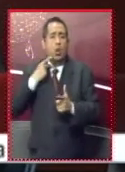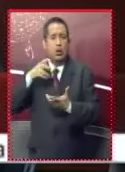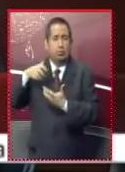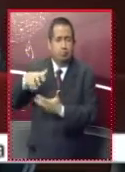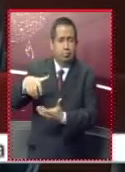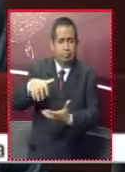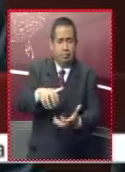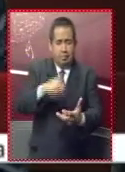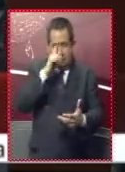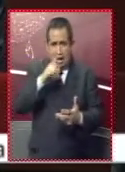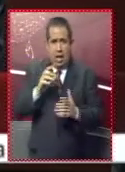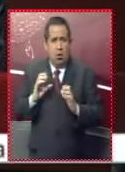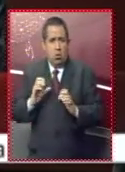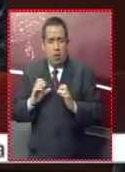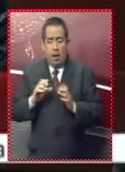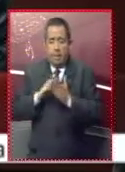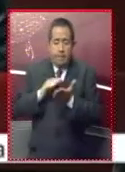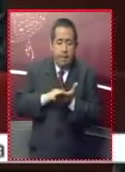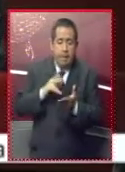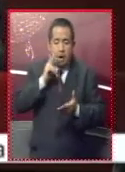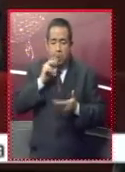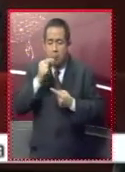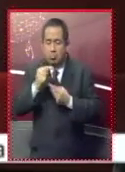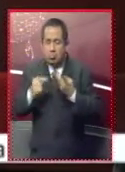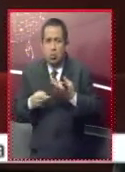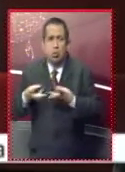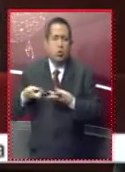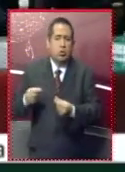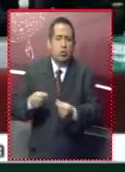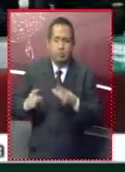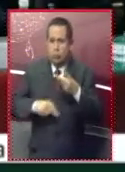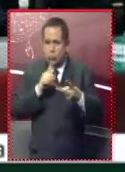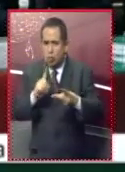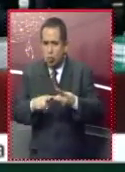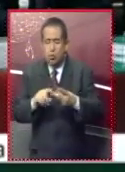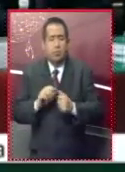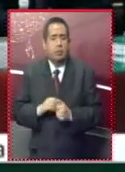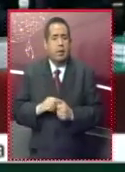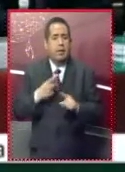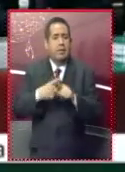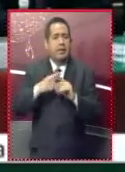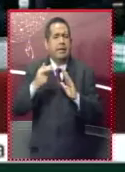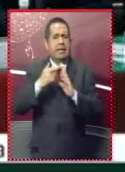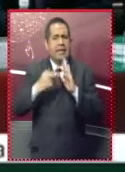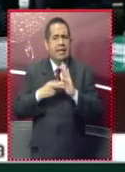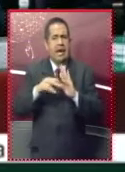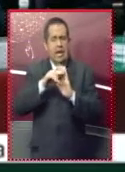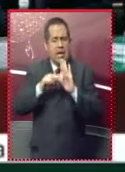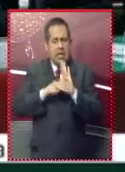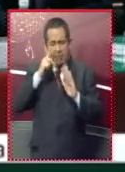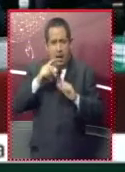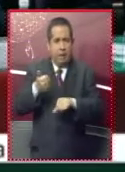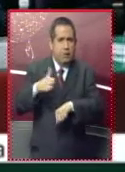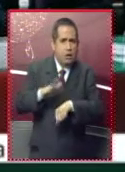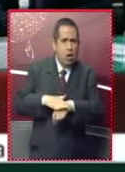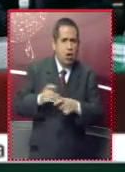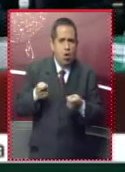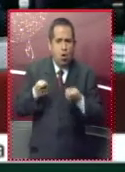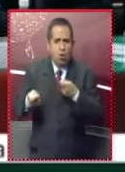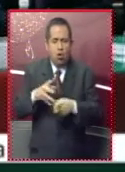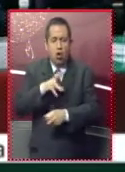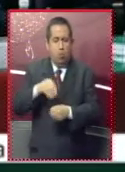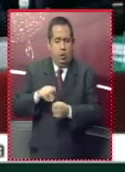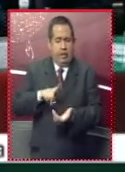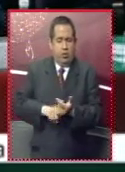para conservar la documentación comprobatoria del ejercicio del gasto. 2. Los lineamientos para la administración y control de los recursos de la Cámara